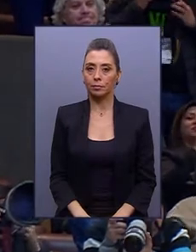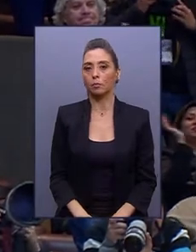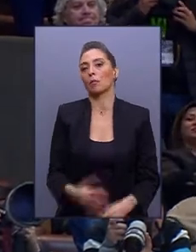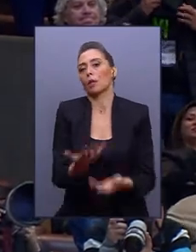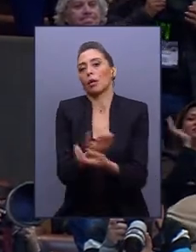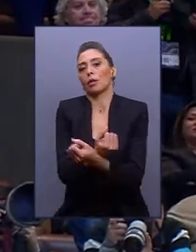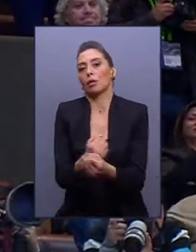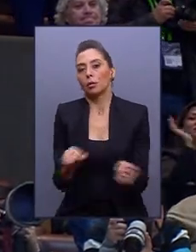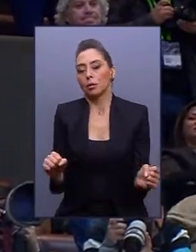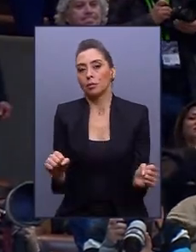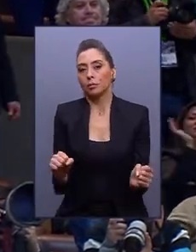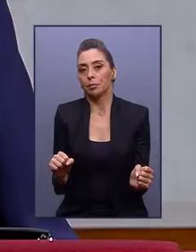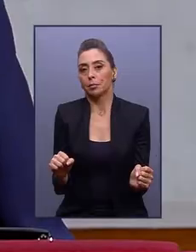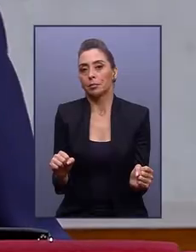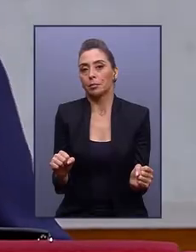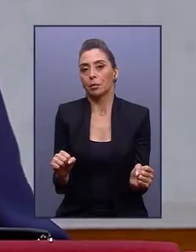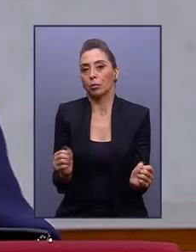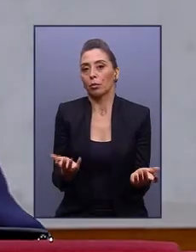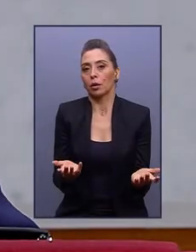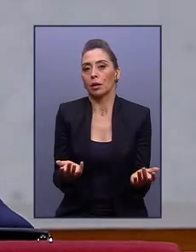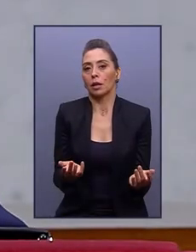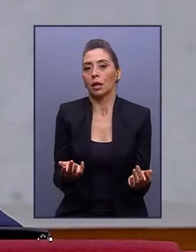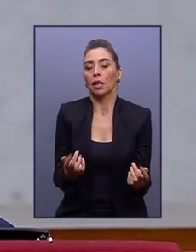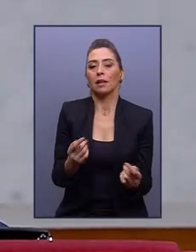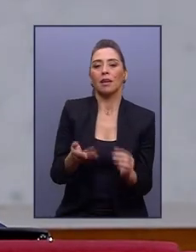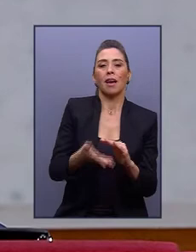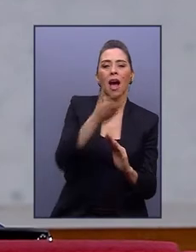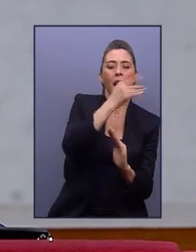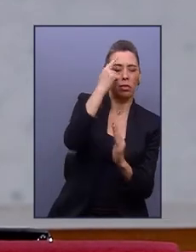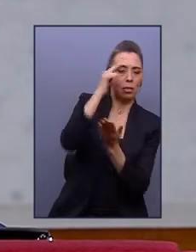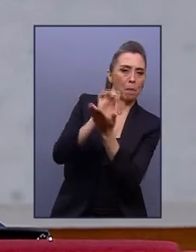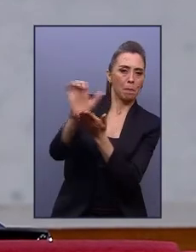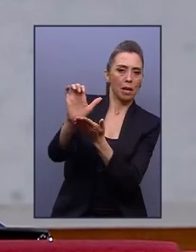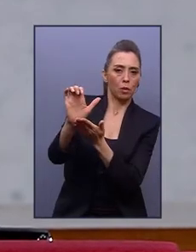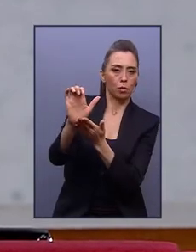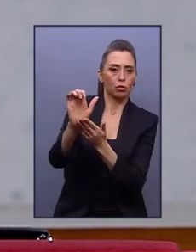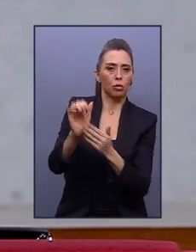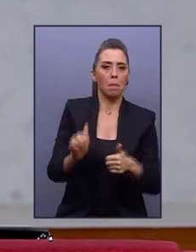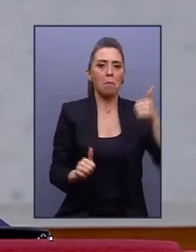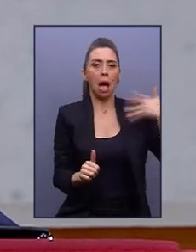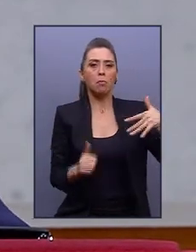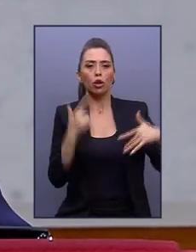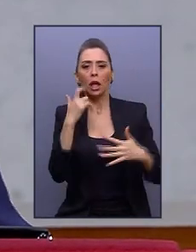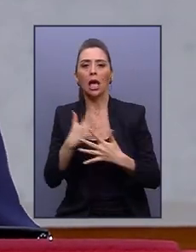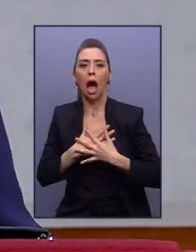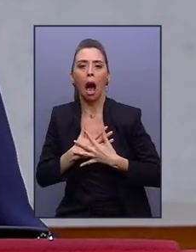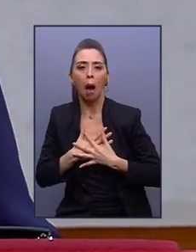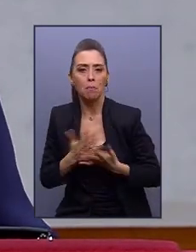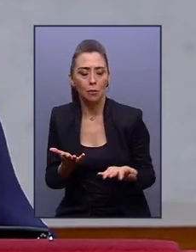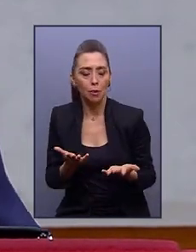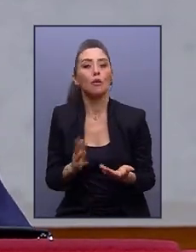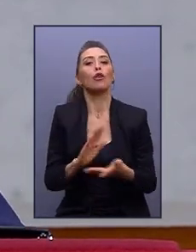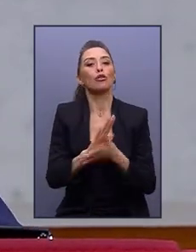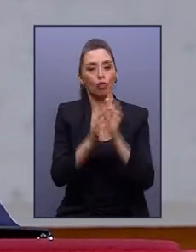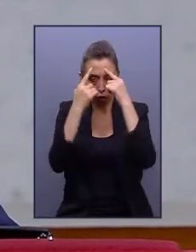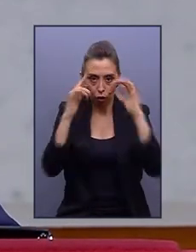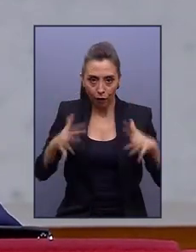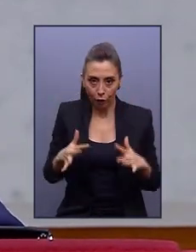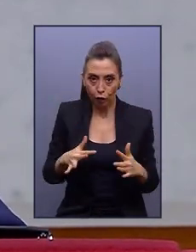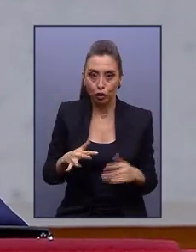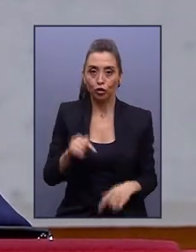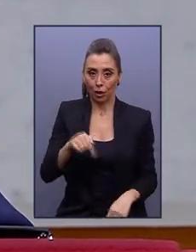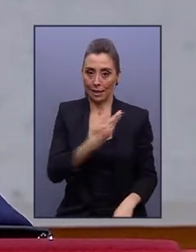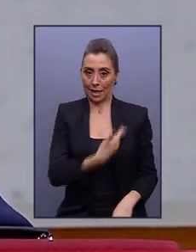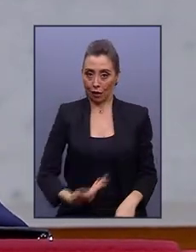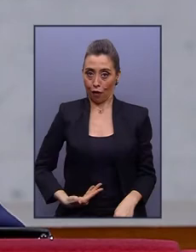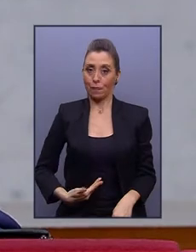Porque no puede ser que prejuicios antiguos sean más fuertes que el amor. Haremos también todos los esfuerzos para promulgar en